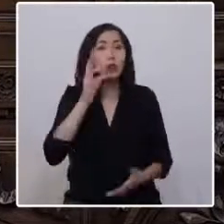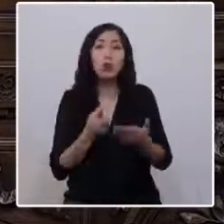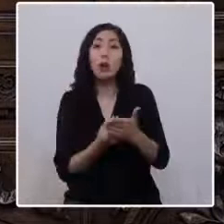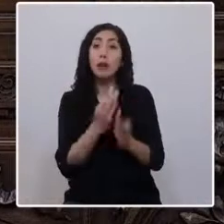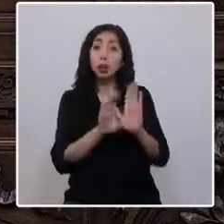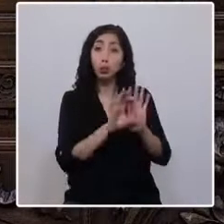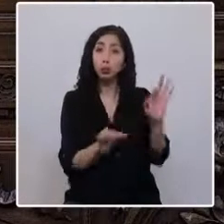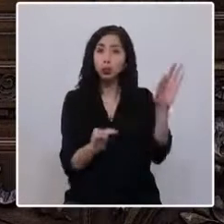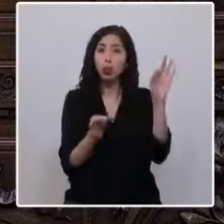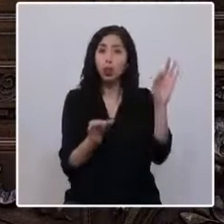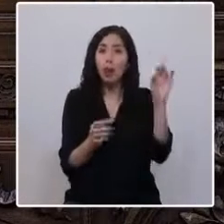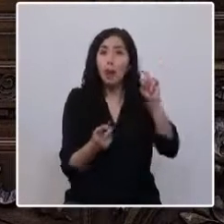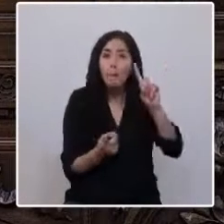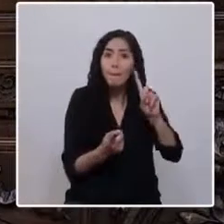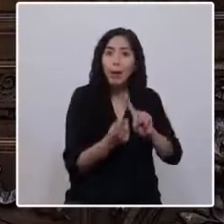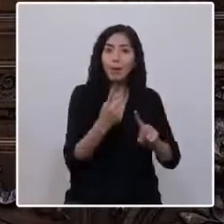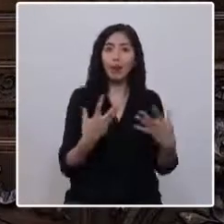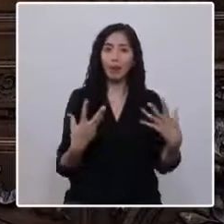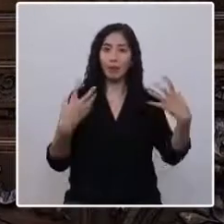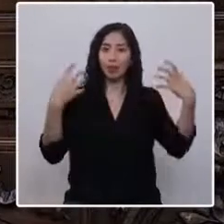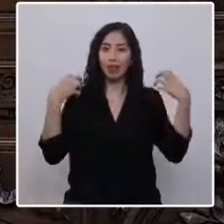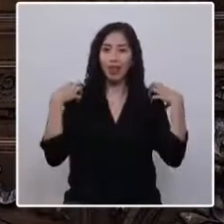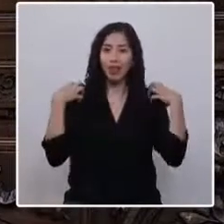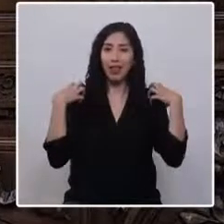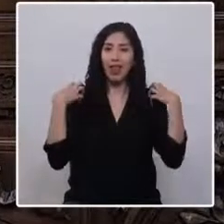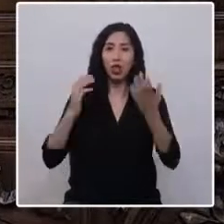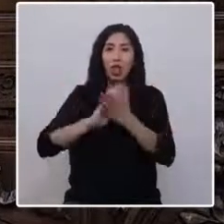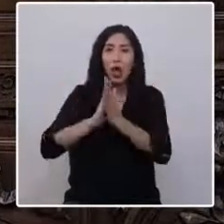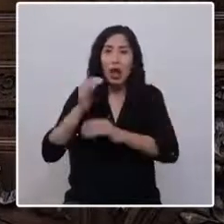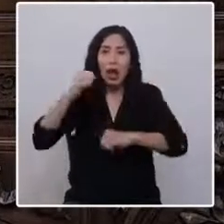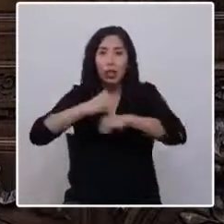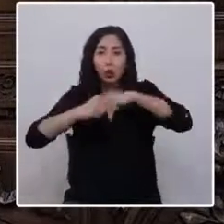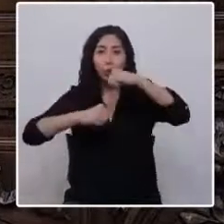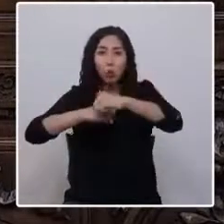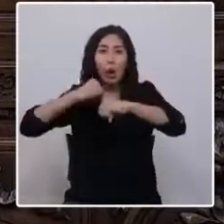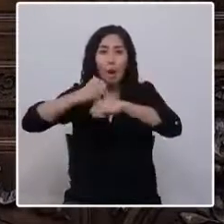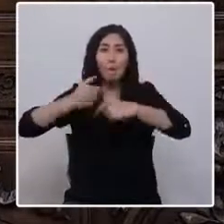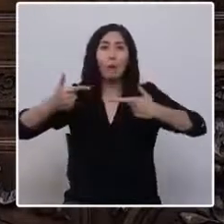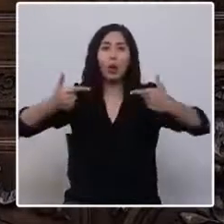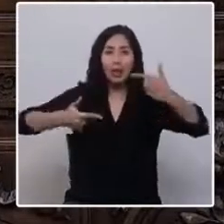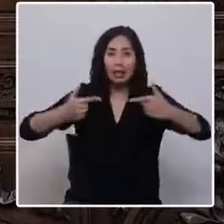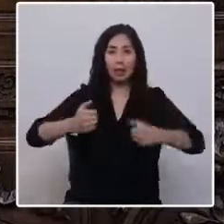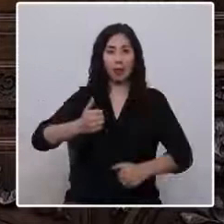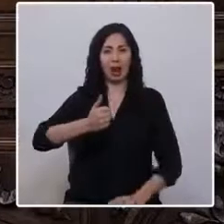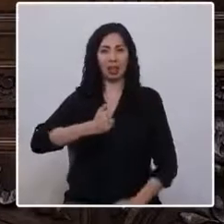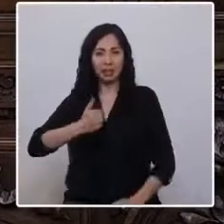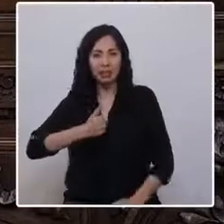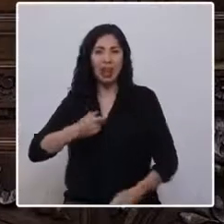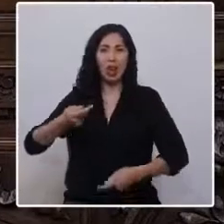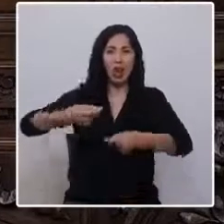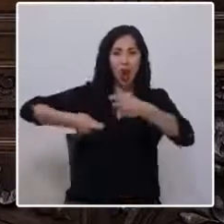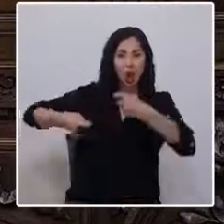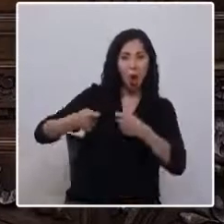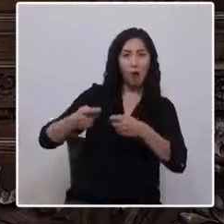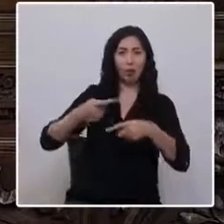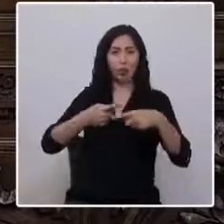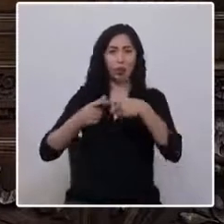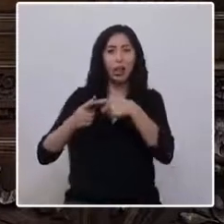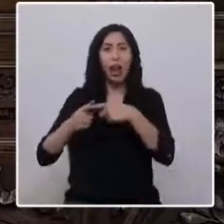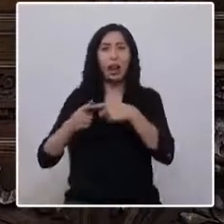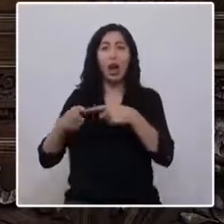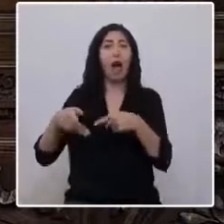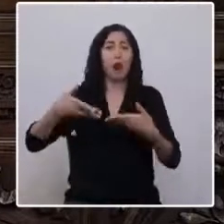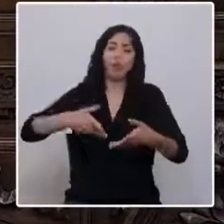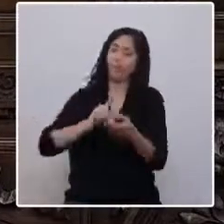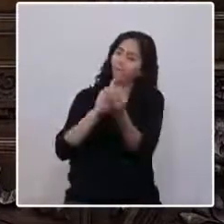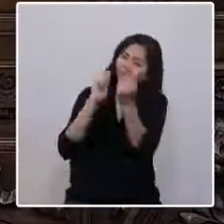la primera en hacerse cargo de remover las estructuras políticas, patriarcales, económicas y culturales que se han mantenido intactas desde la dominación